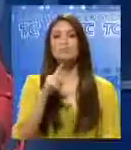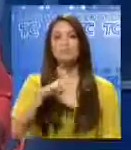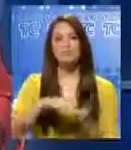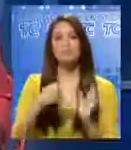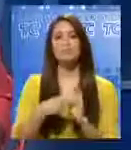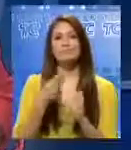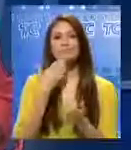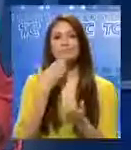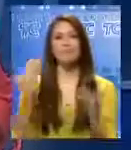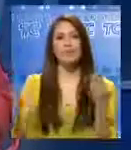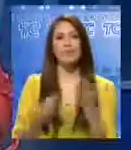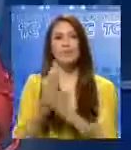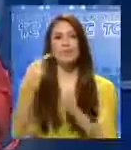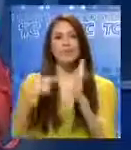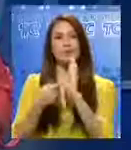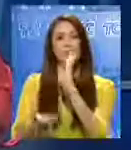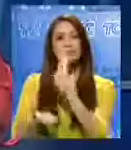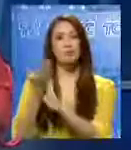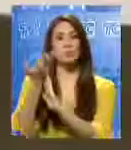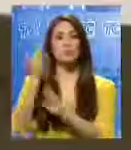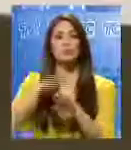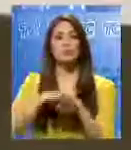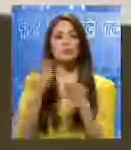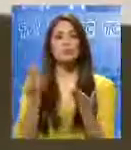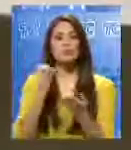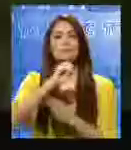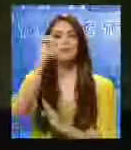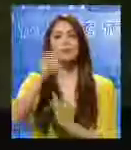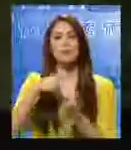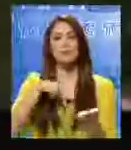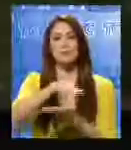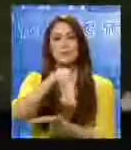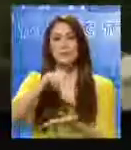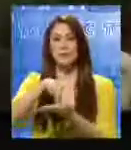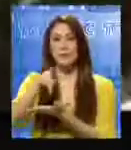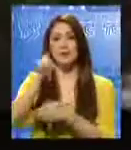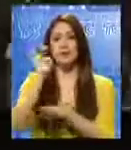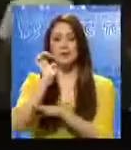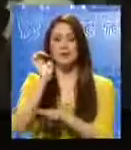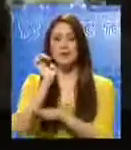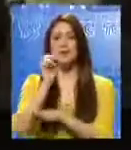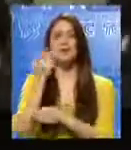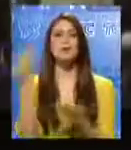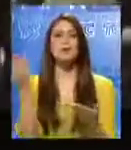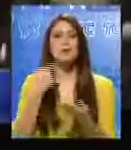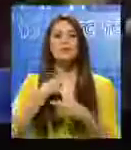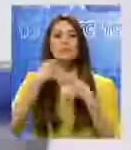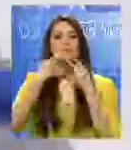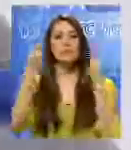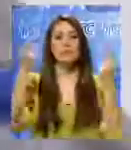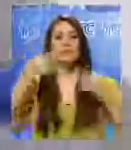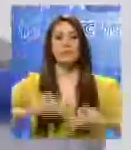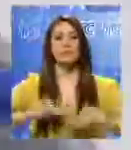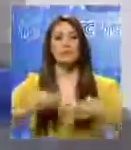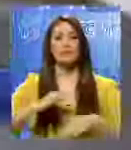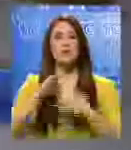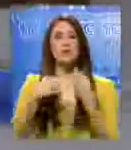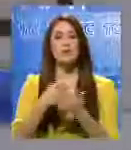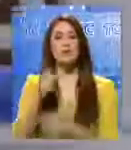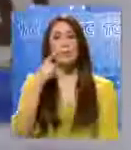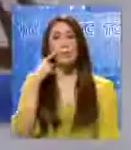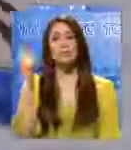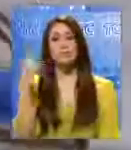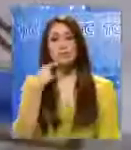nueva medida de salvaguardia sobre balanza de pagos que decretó el Ecuador. Mediante un comunicado oficial, Patiño afirmó